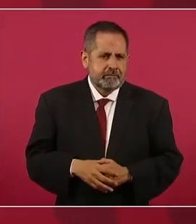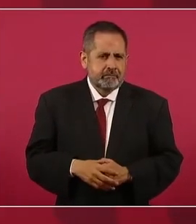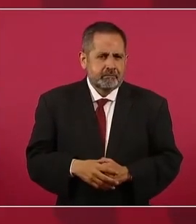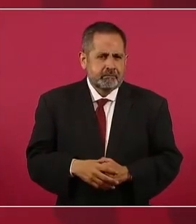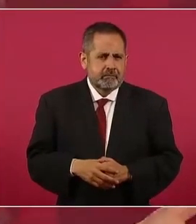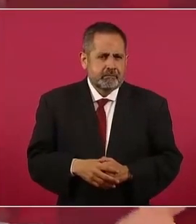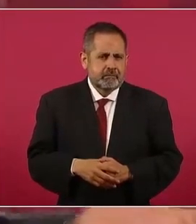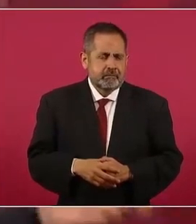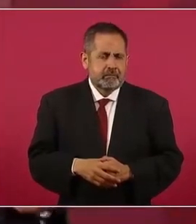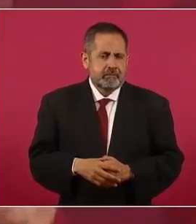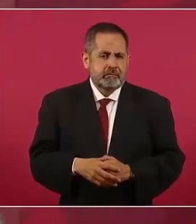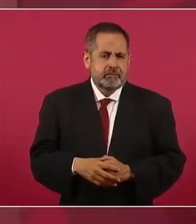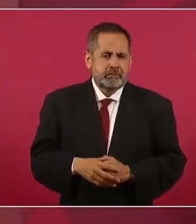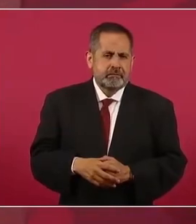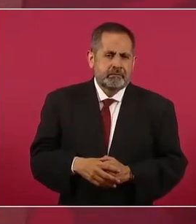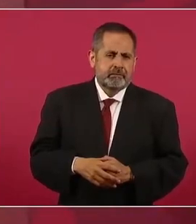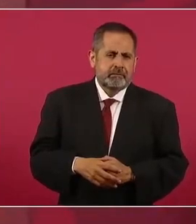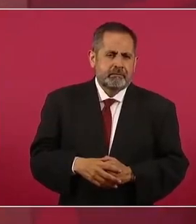Entonces,